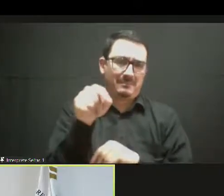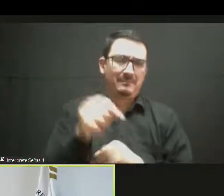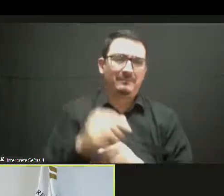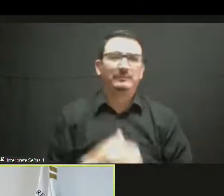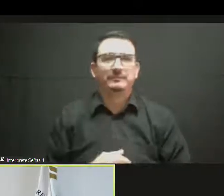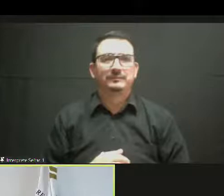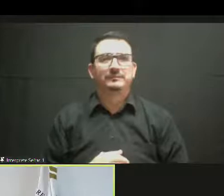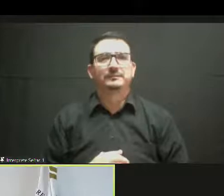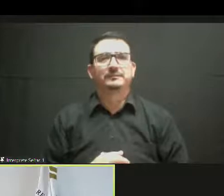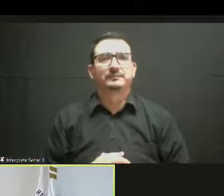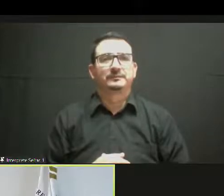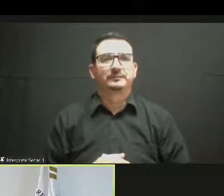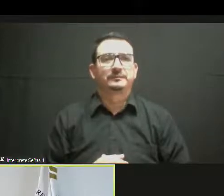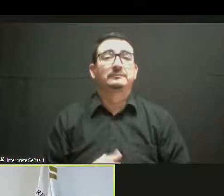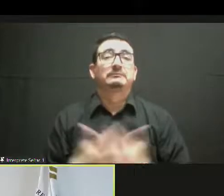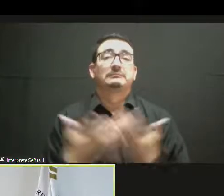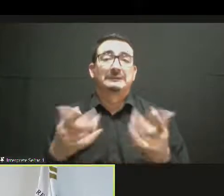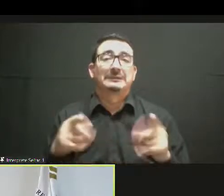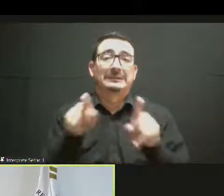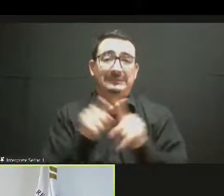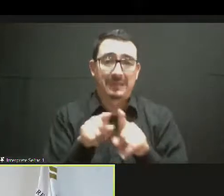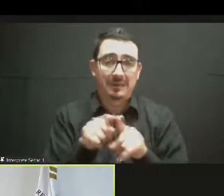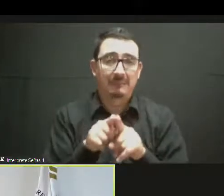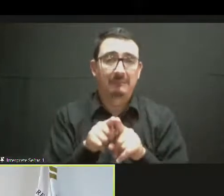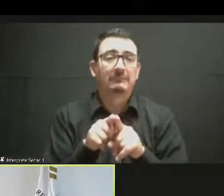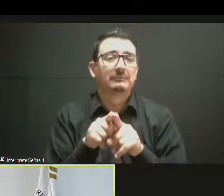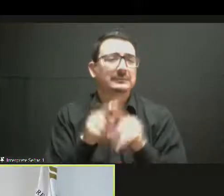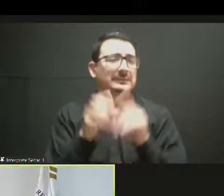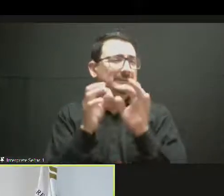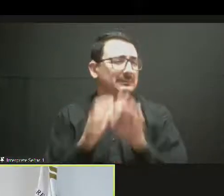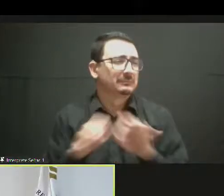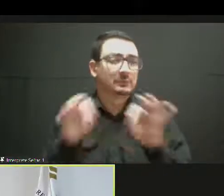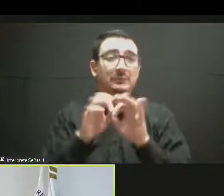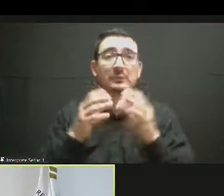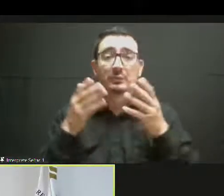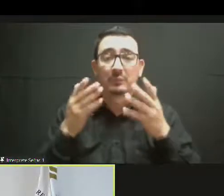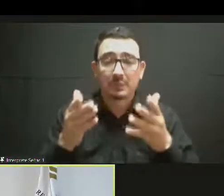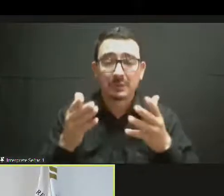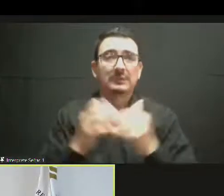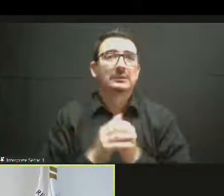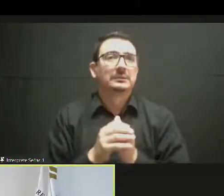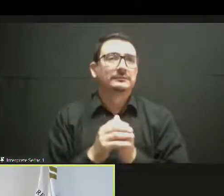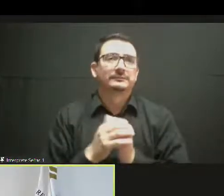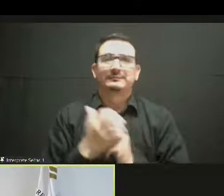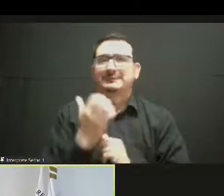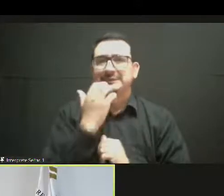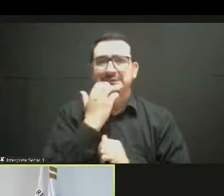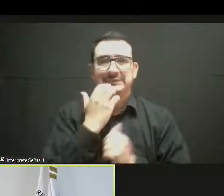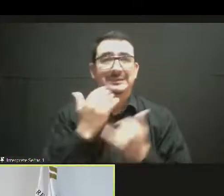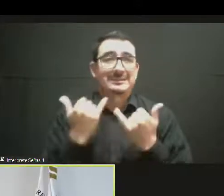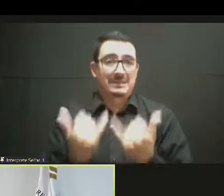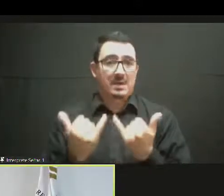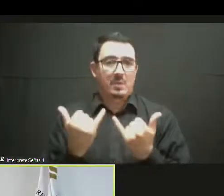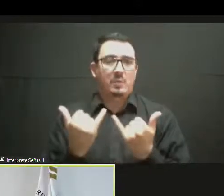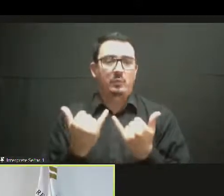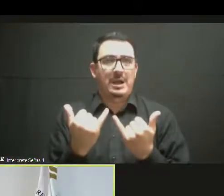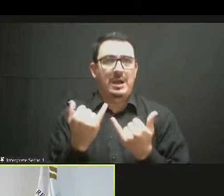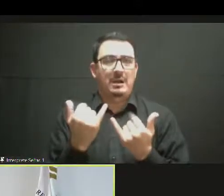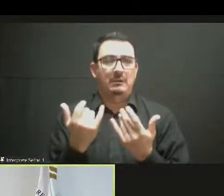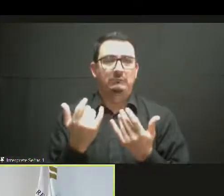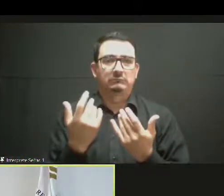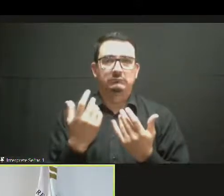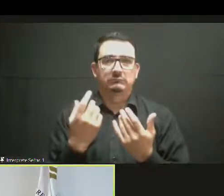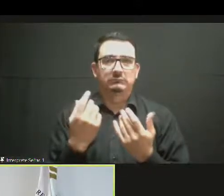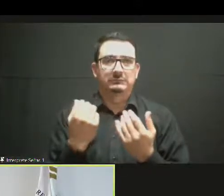Parte de estos desafíos más importantes que lo tenemos en la economía creativa es la inserción de